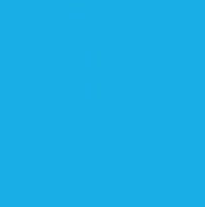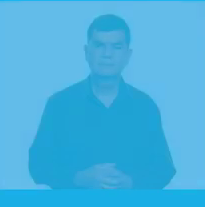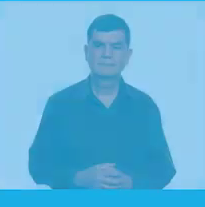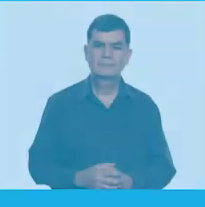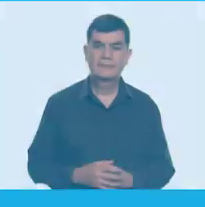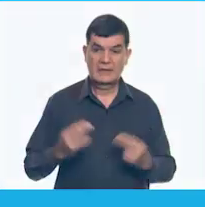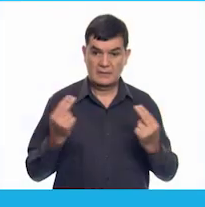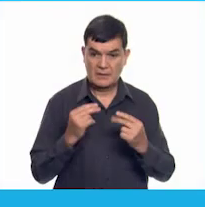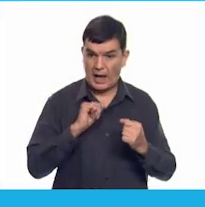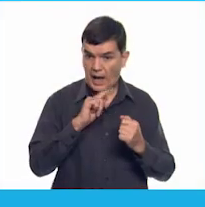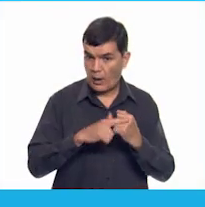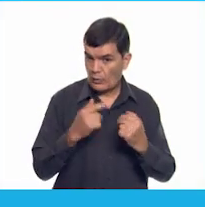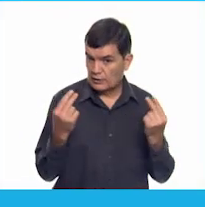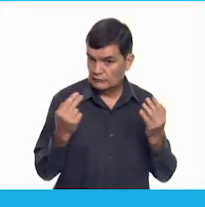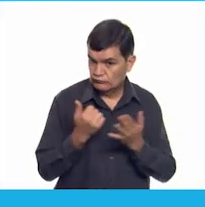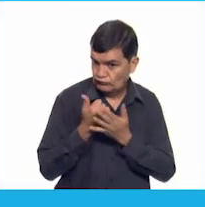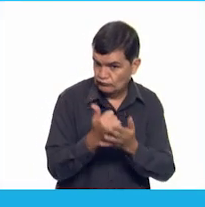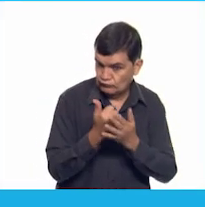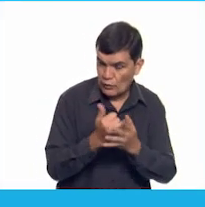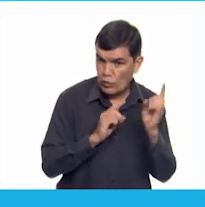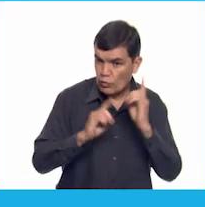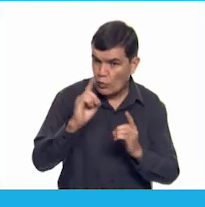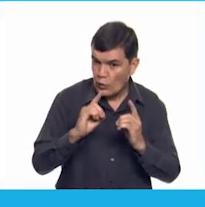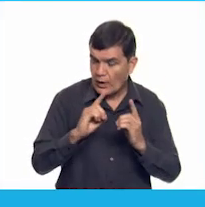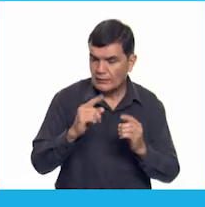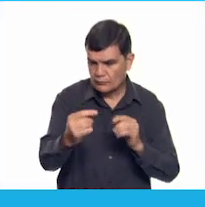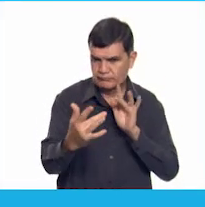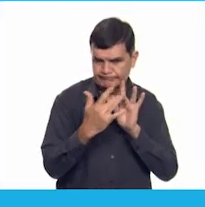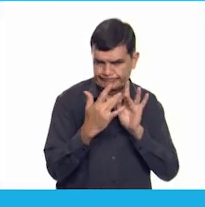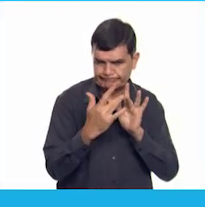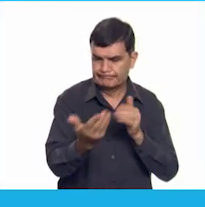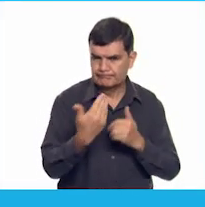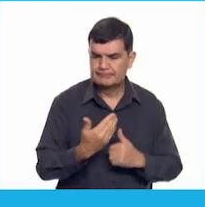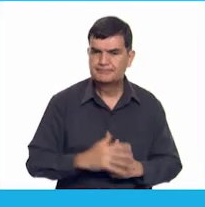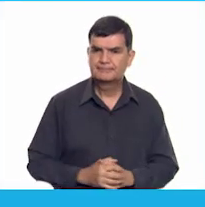Si necesitas ayuda para resolver tus dudas, contáctanos.